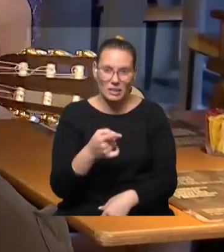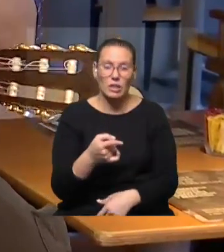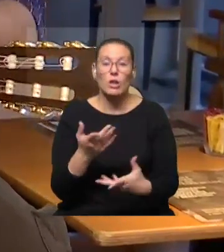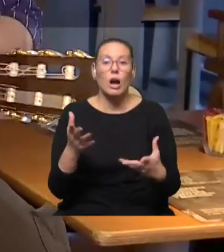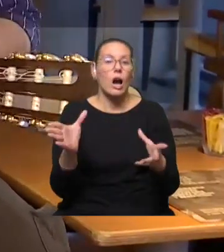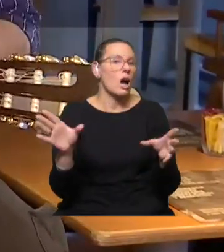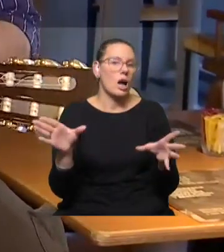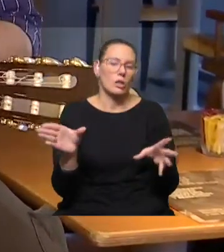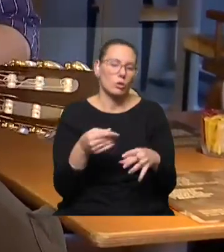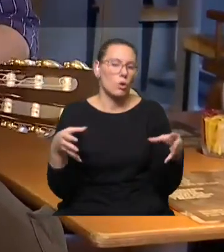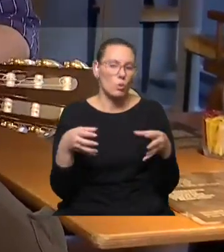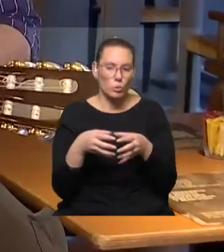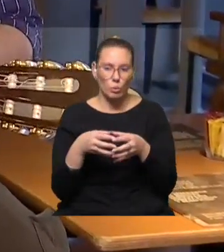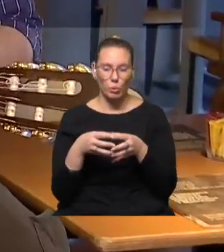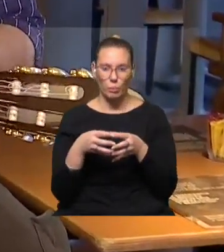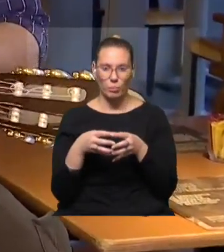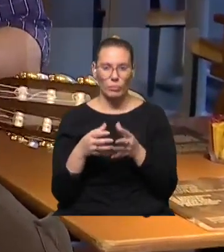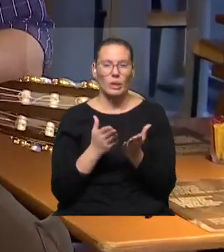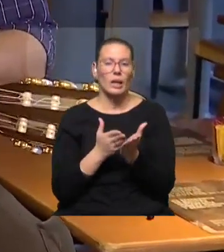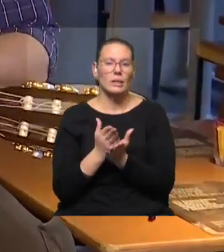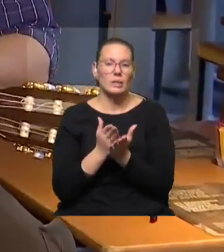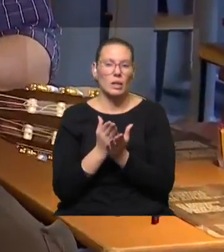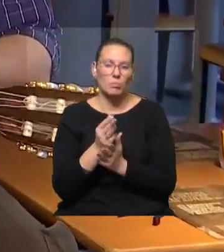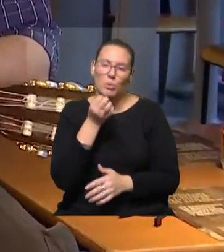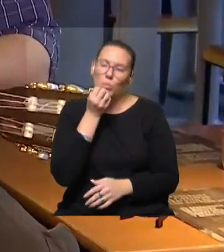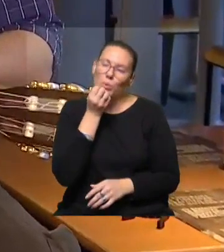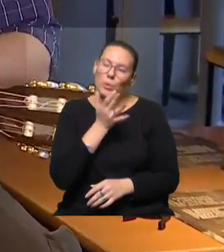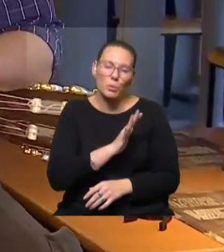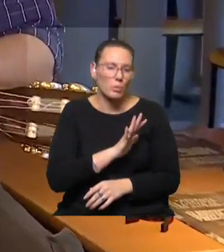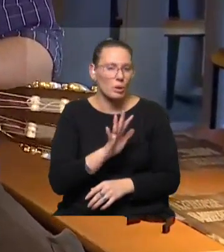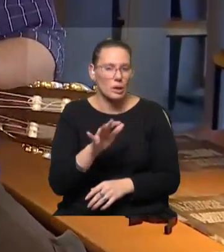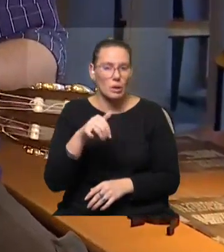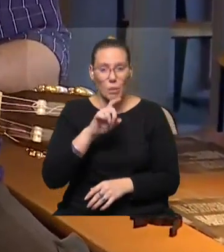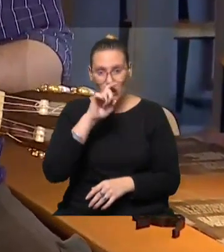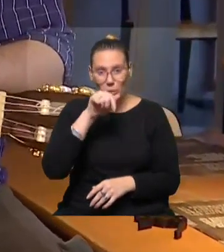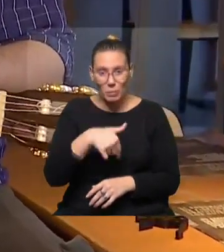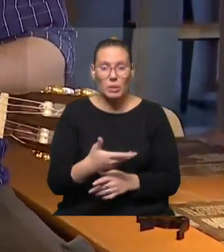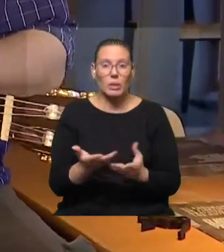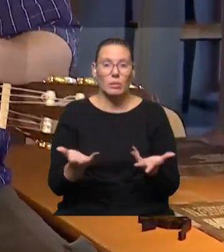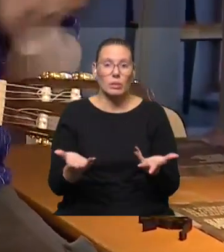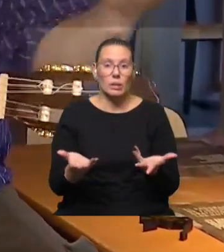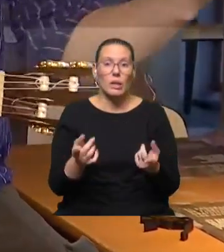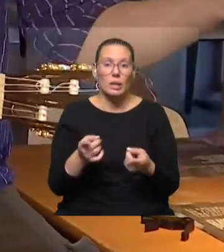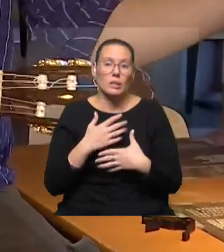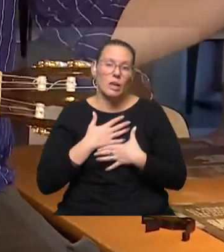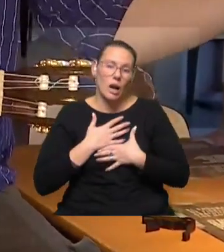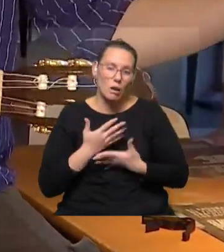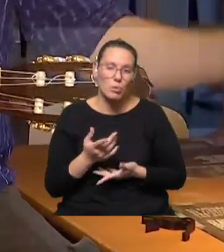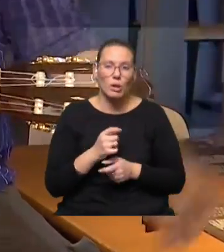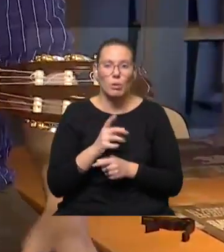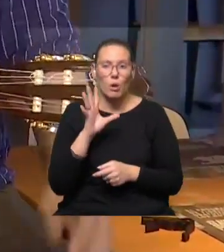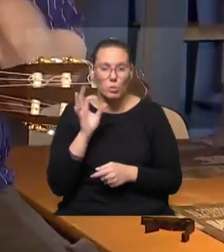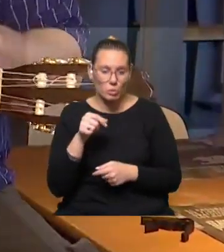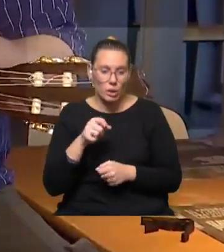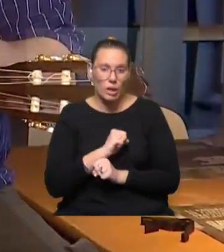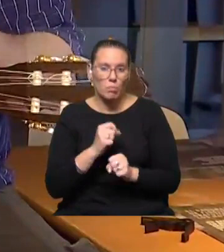more Bueno a todo el equipo este siempre nos reciben una calidez imponente en Montevideo y bueno y parte esa calidez que nos den el espacio para